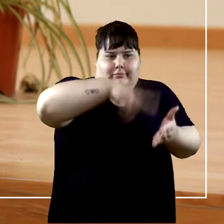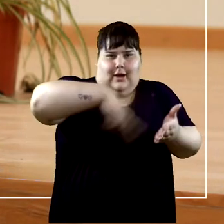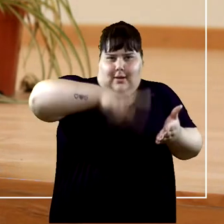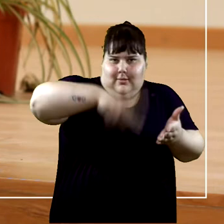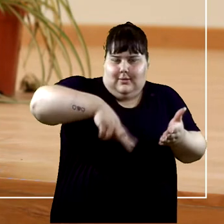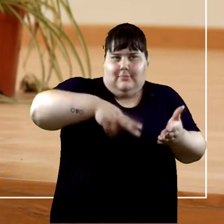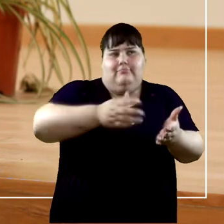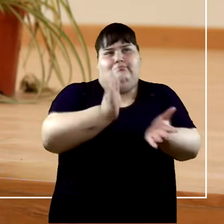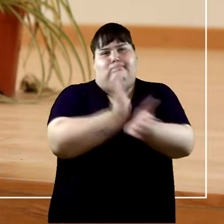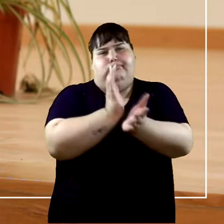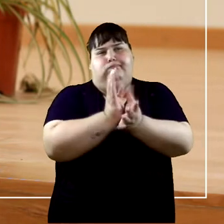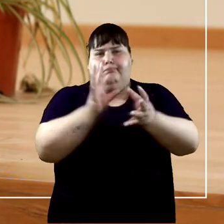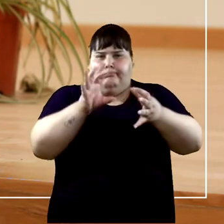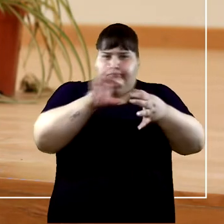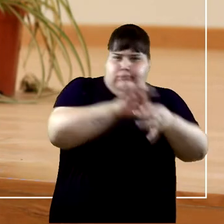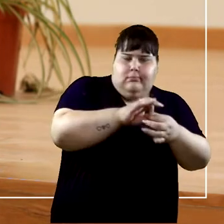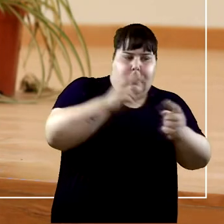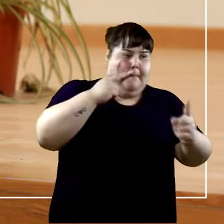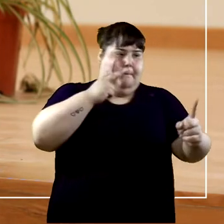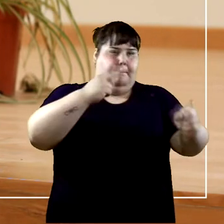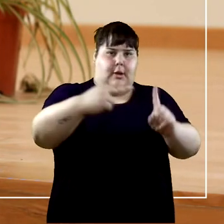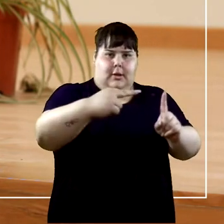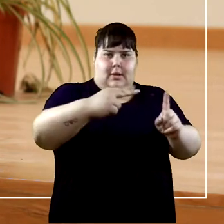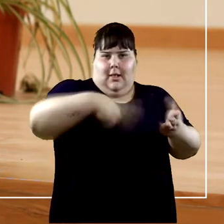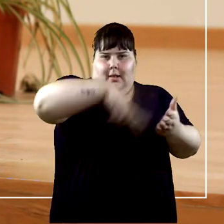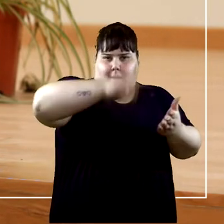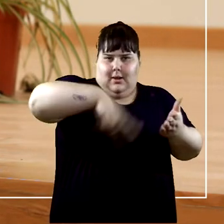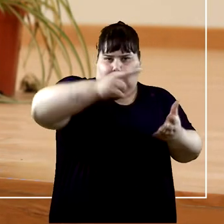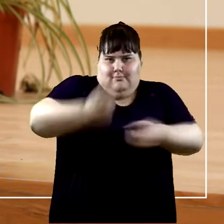desde dónde está incluida la dimensión artística expresiva